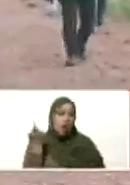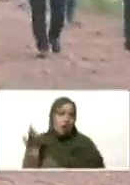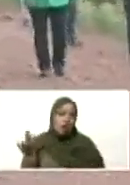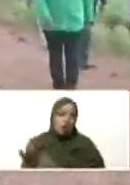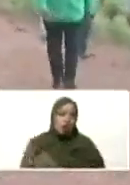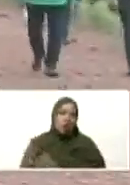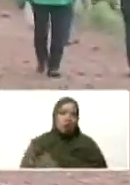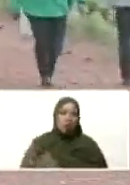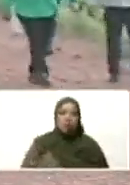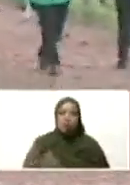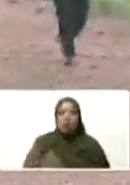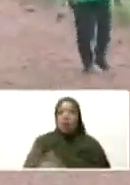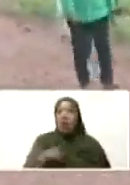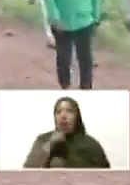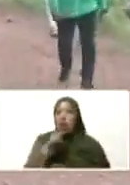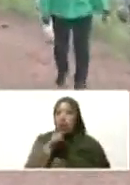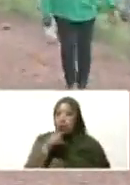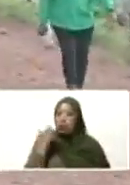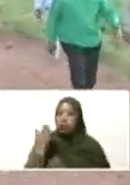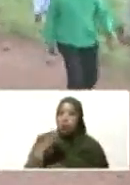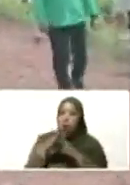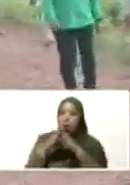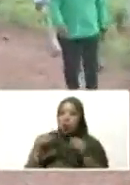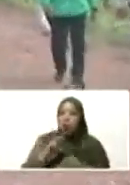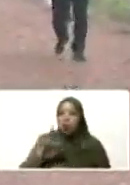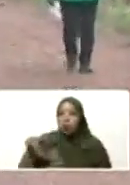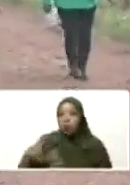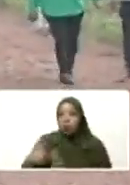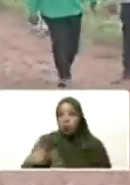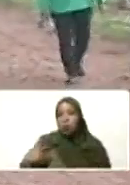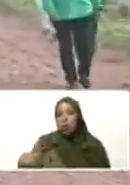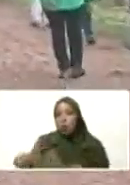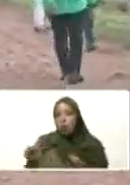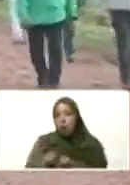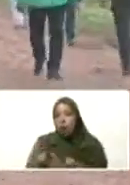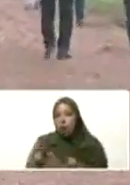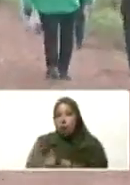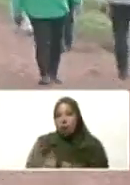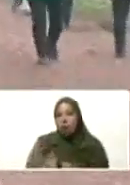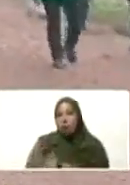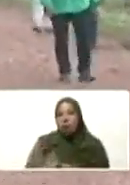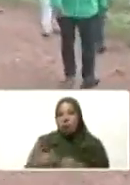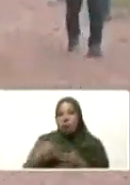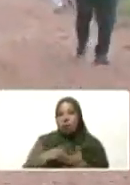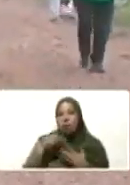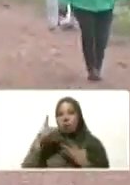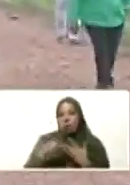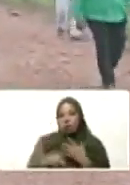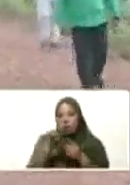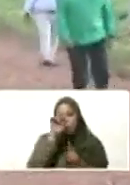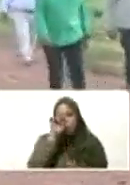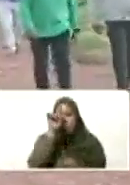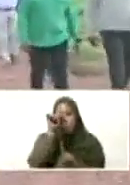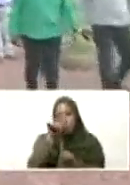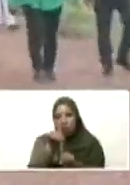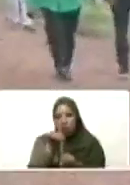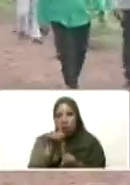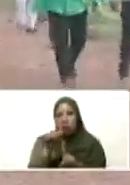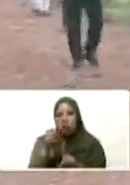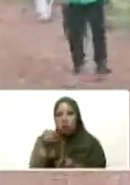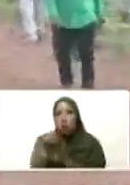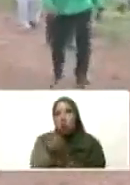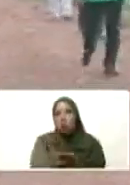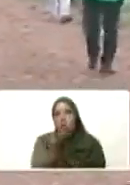una especie de guía para todos nosotros en el tema de la soya, estamos planteando una meta para Monaga de